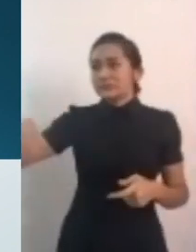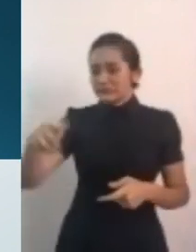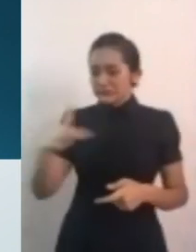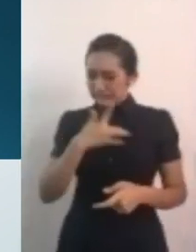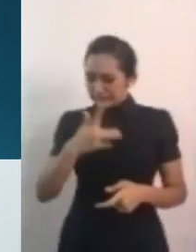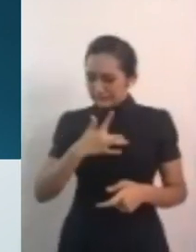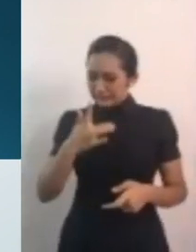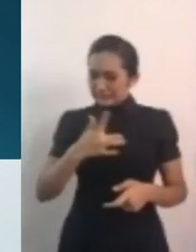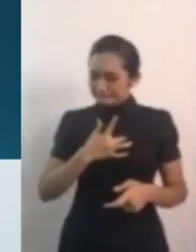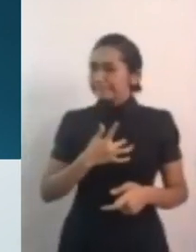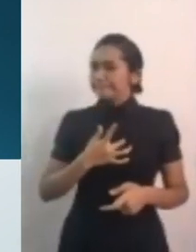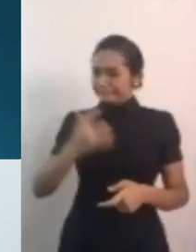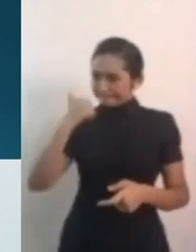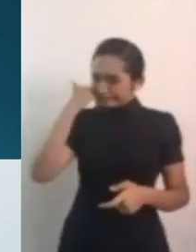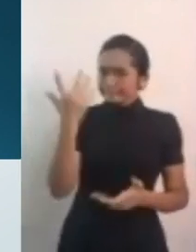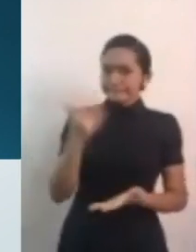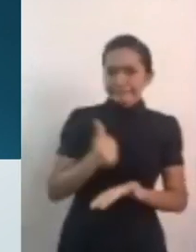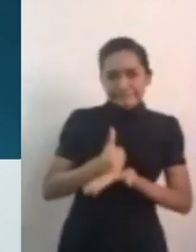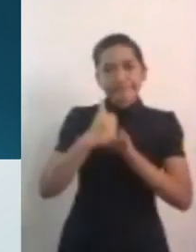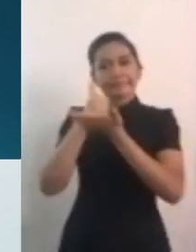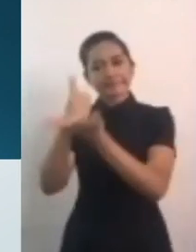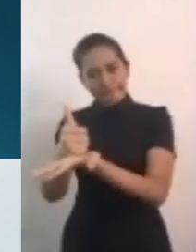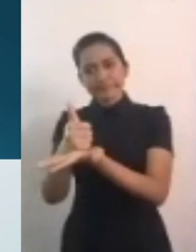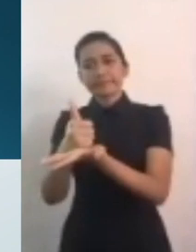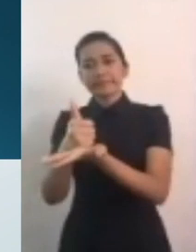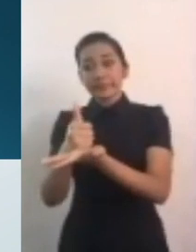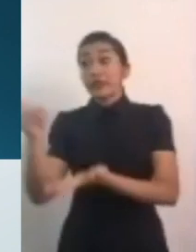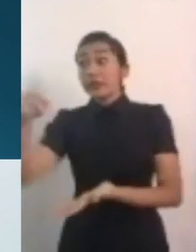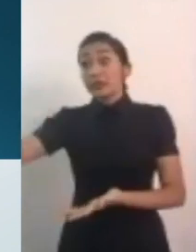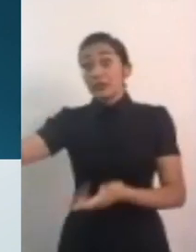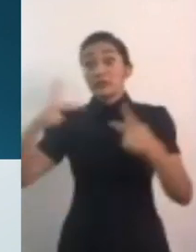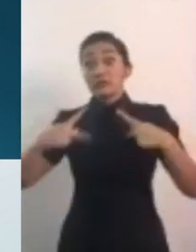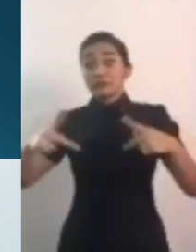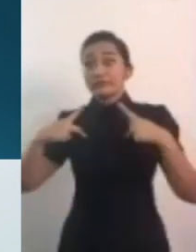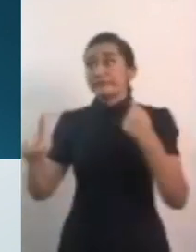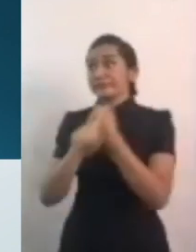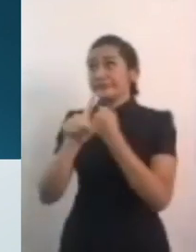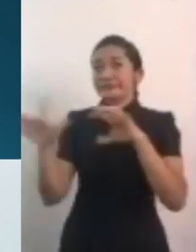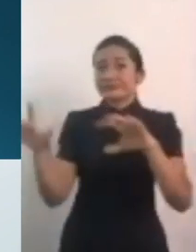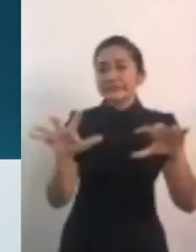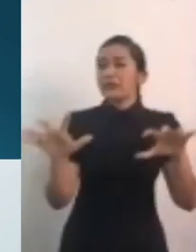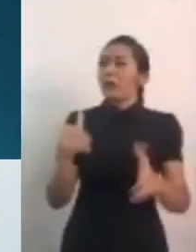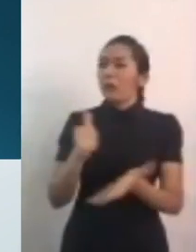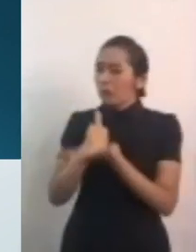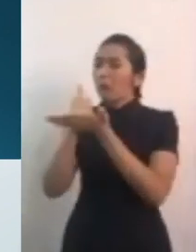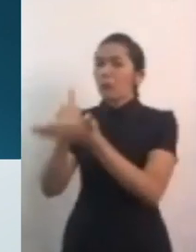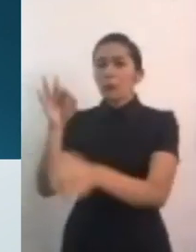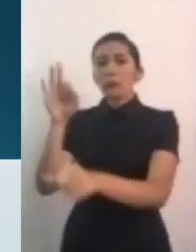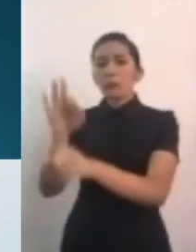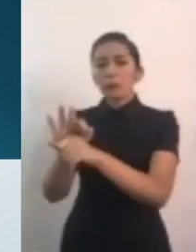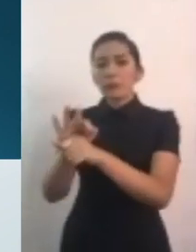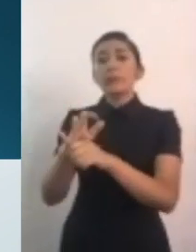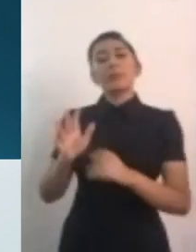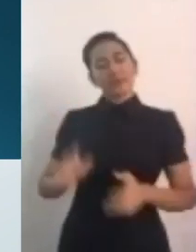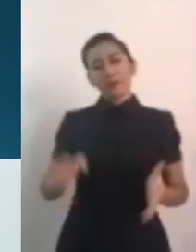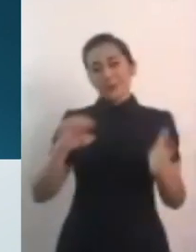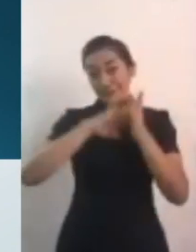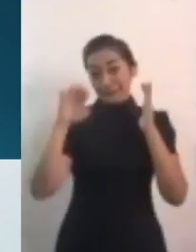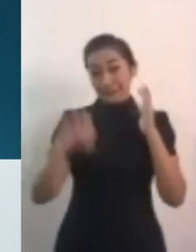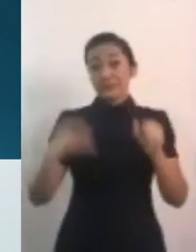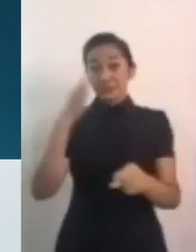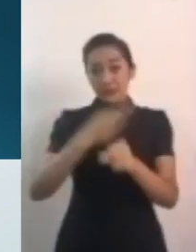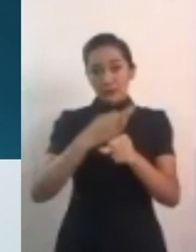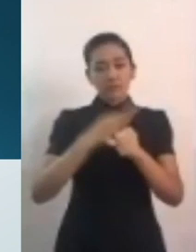que ayudan a la gente que ha sufrido estos problemas. Y después de la cuarentena, sin embargo, sí nos encontramos